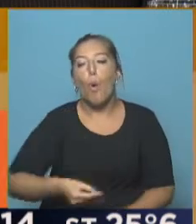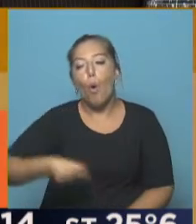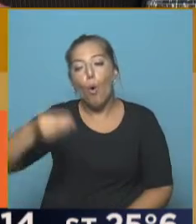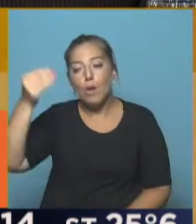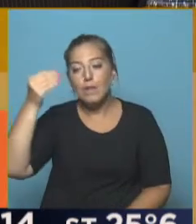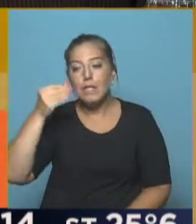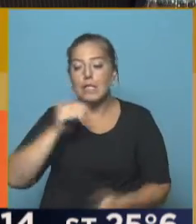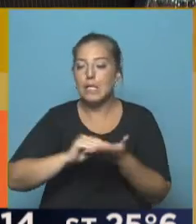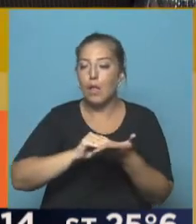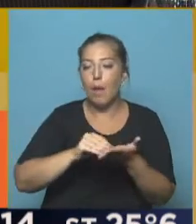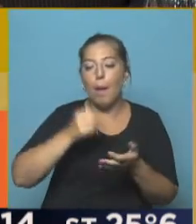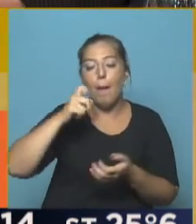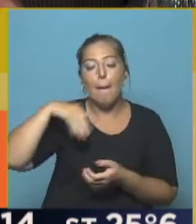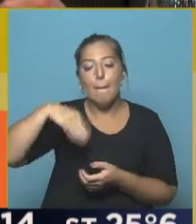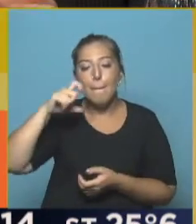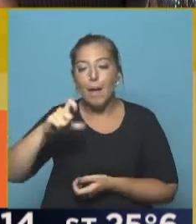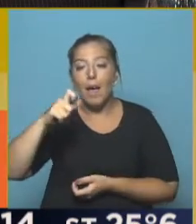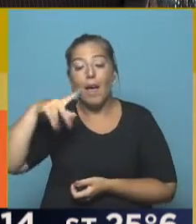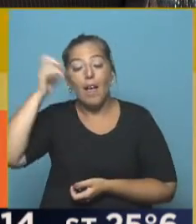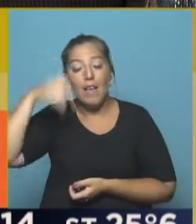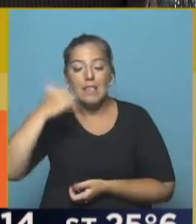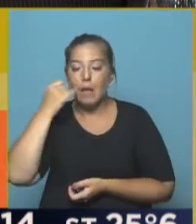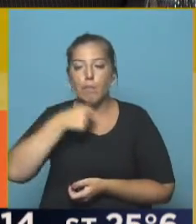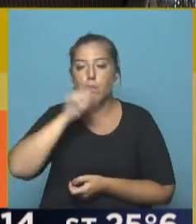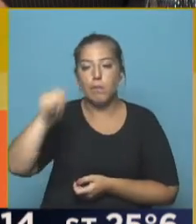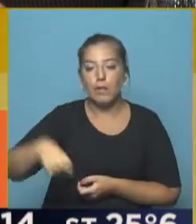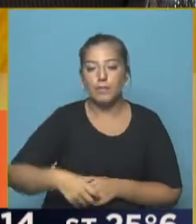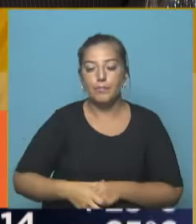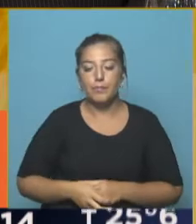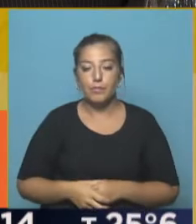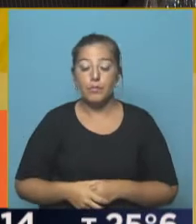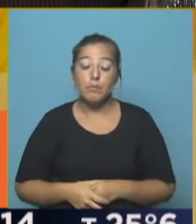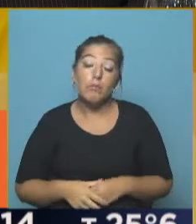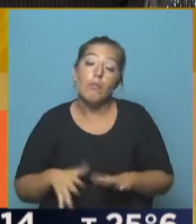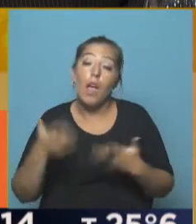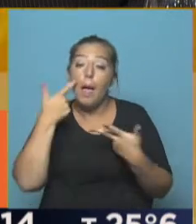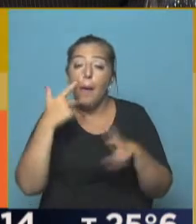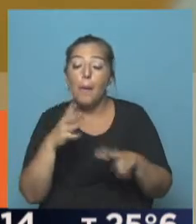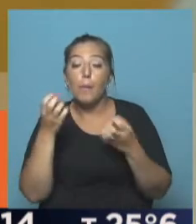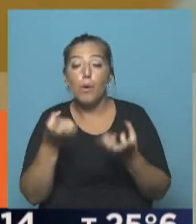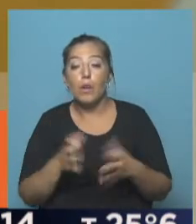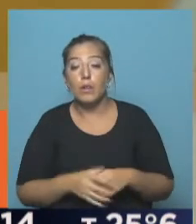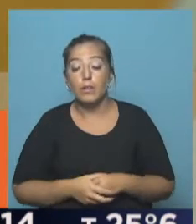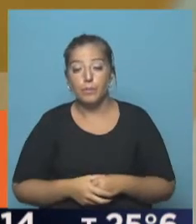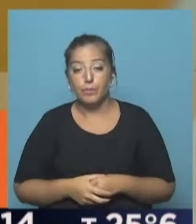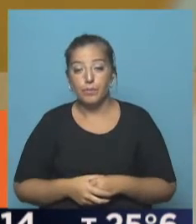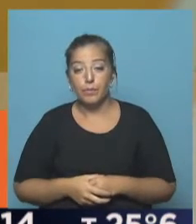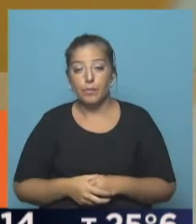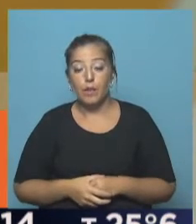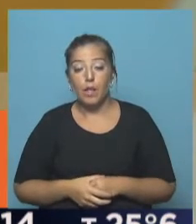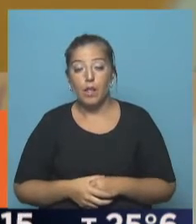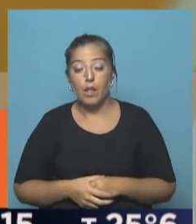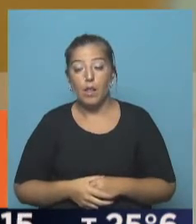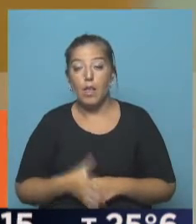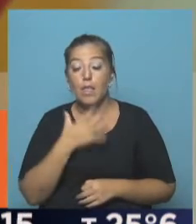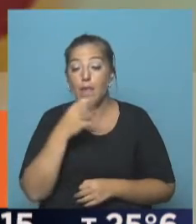senador McCain y otros senadores ya le están dando la espalda. Sí, sí. Bueno, eso hay que verlo. Hay que verlo porque en realidad estamos viendo a